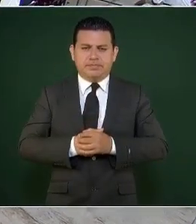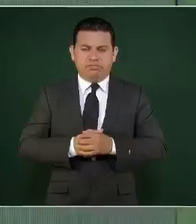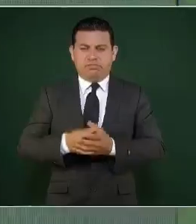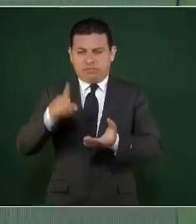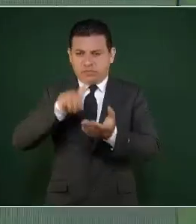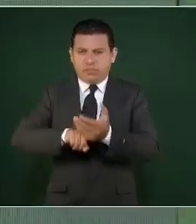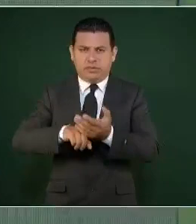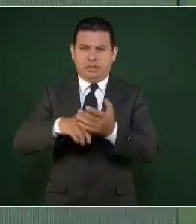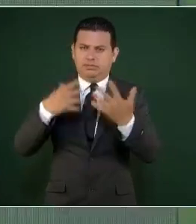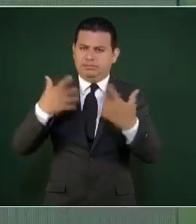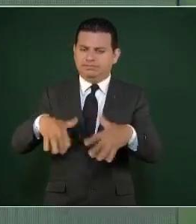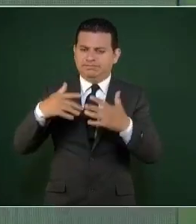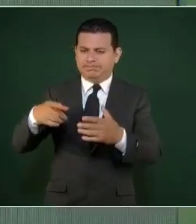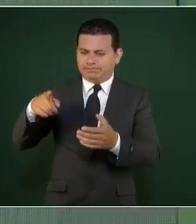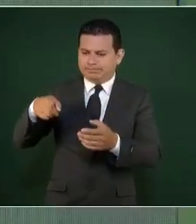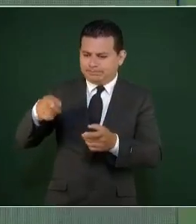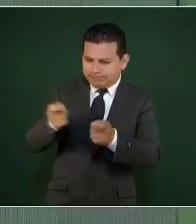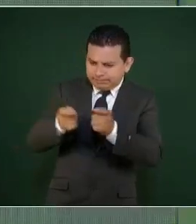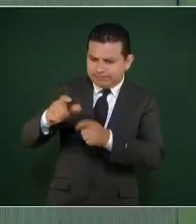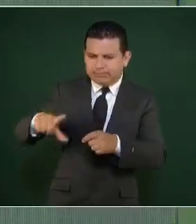Gobernar es velar,